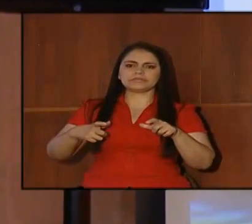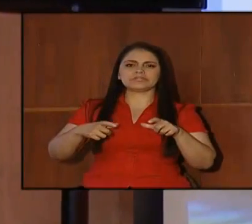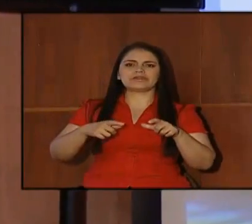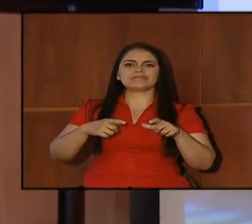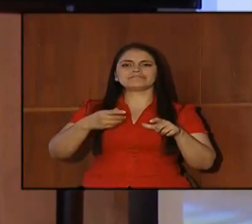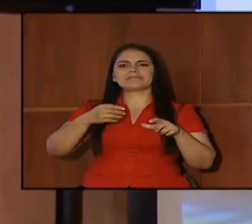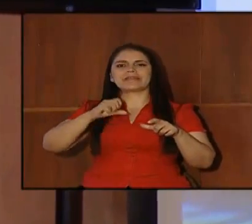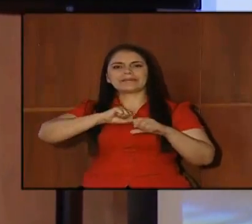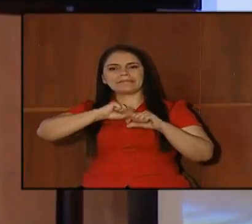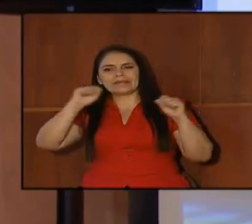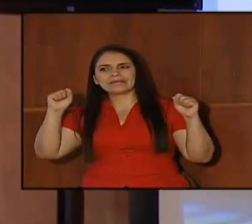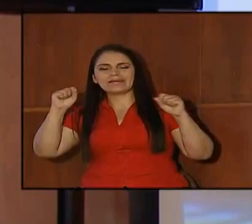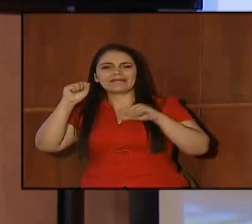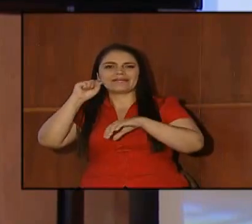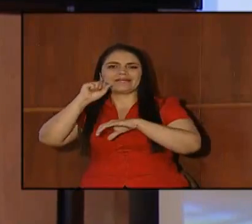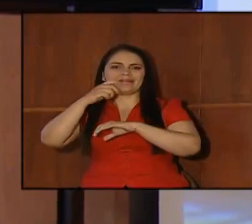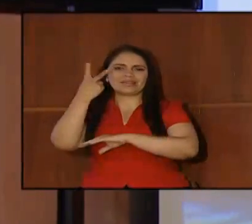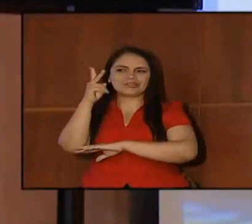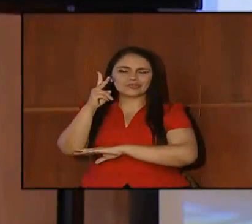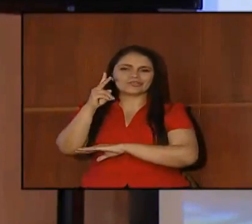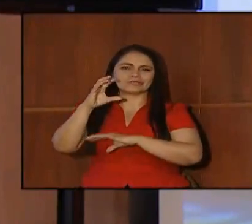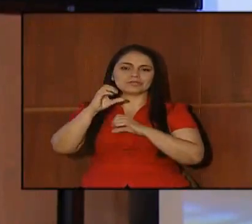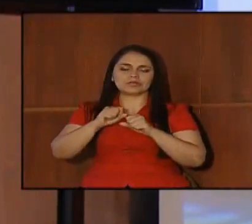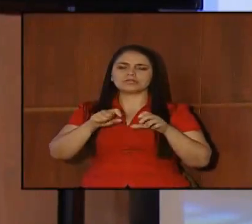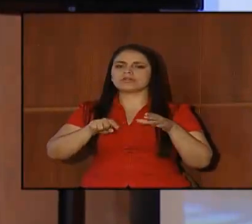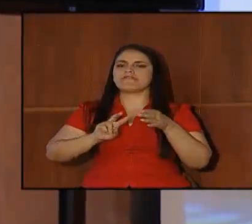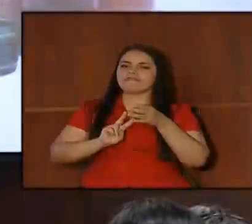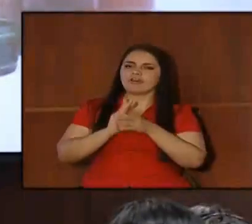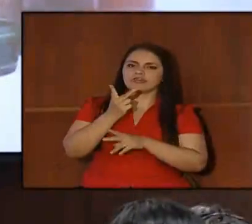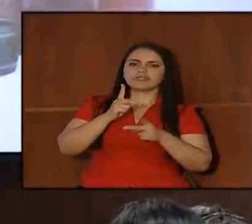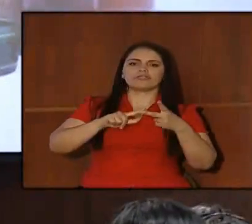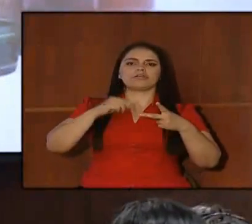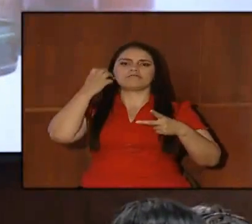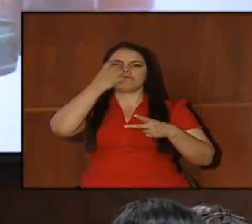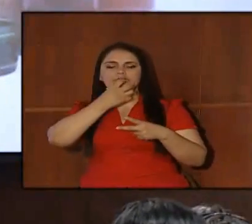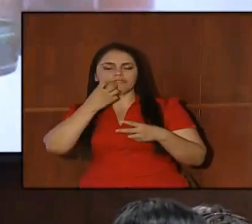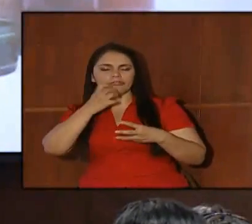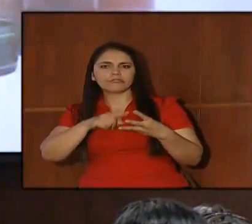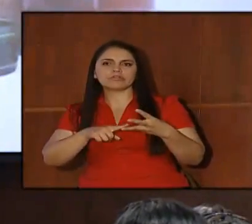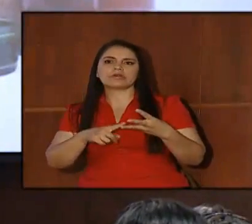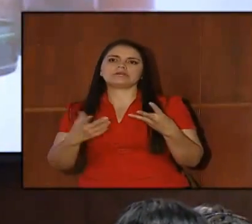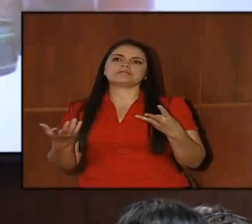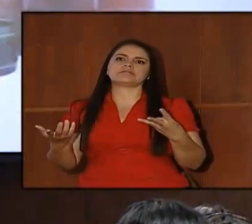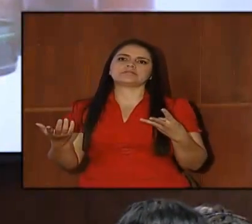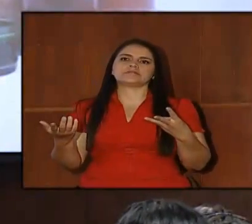almorzar, a comer, debe incluir en su dieta verduras y frutas, debe incluir también